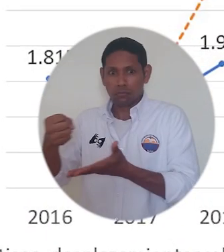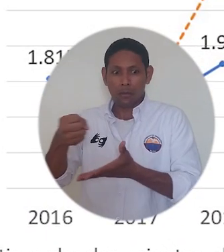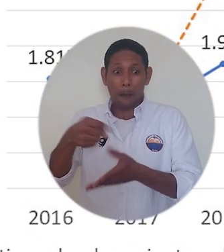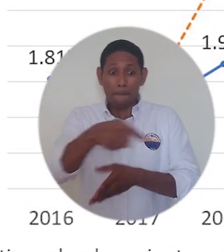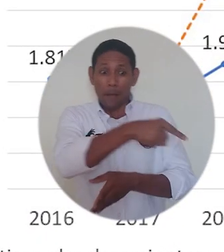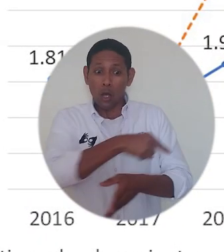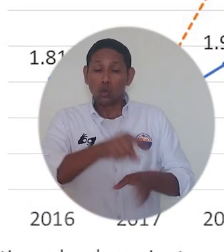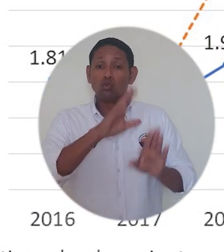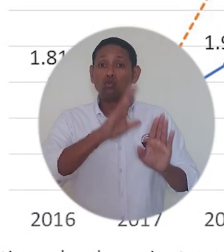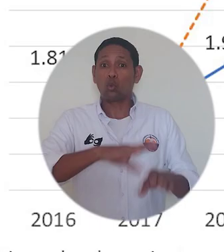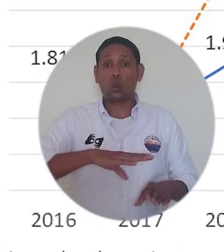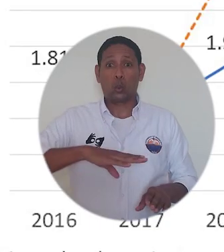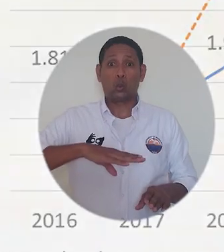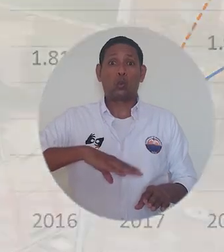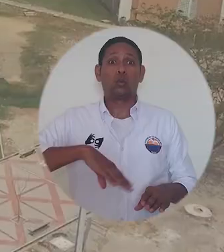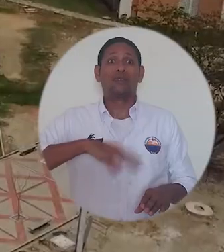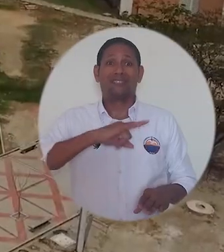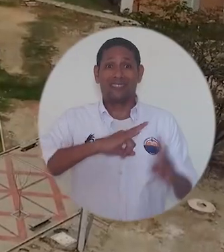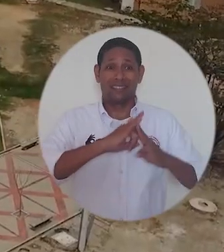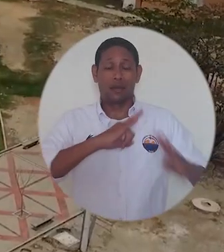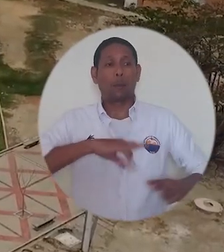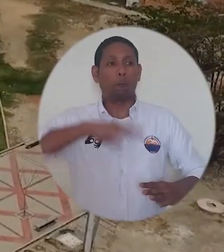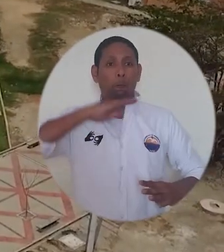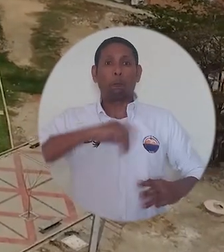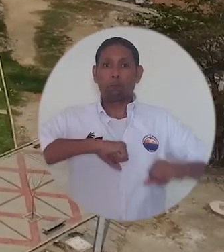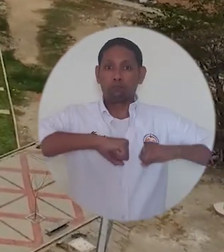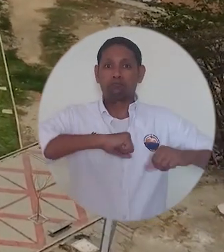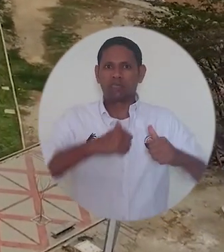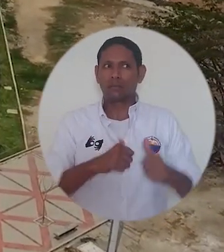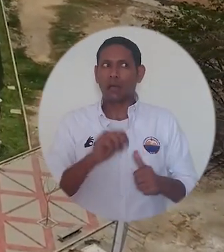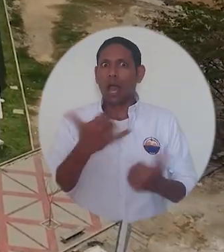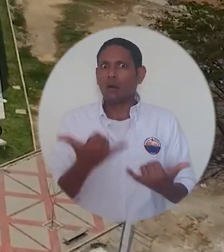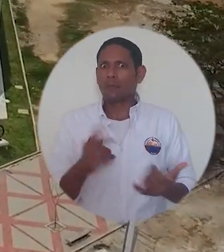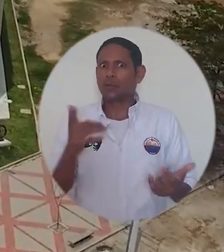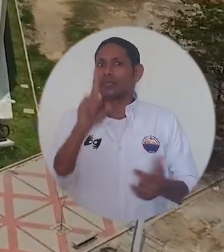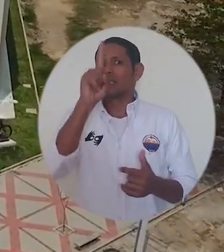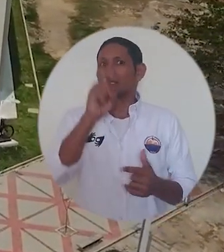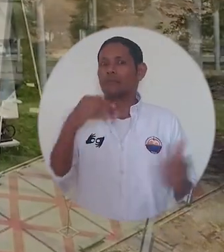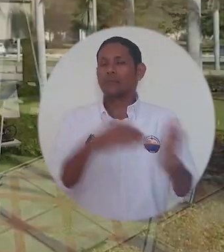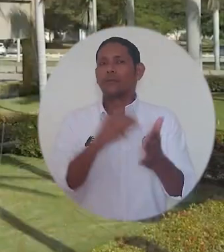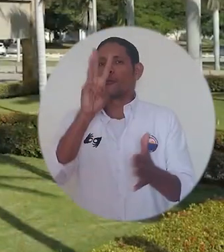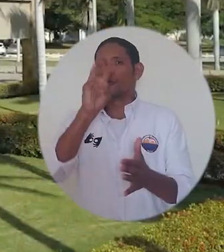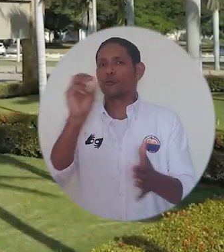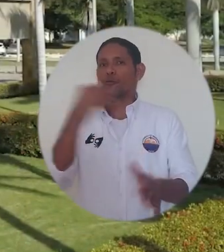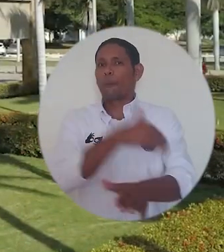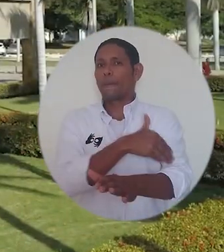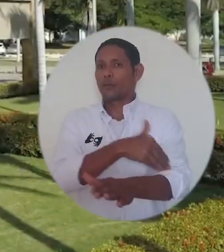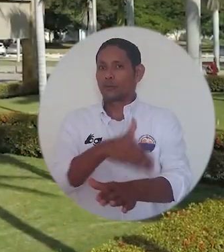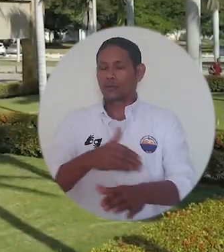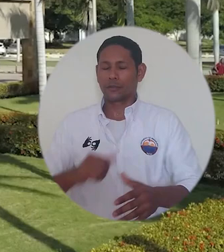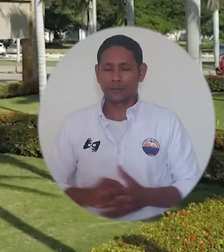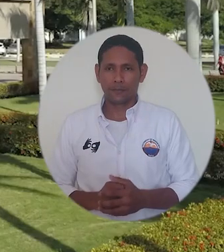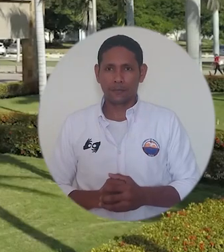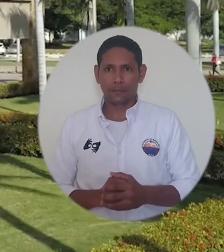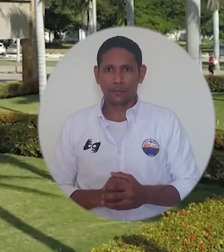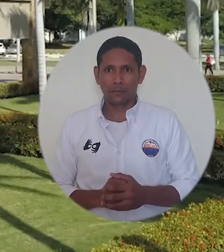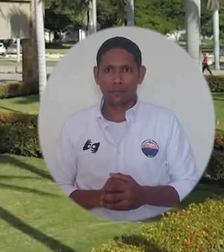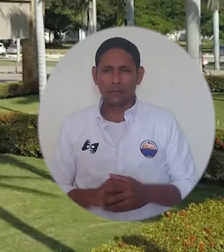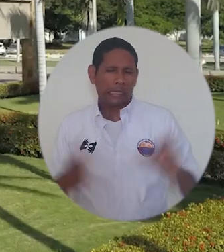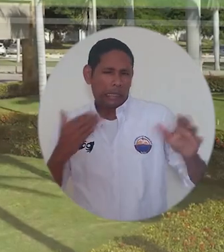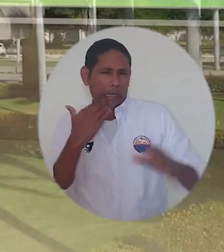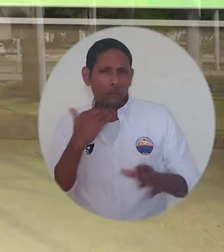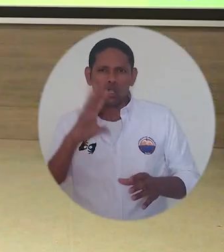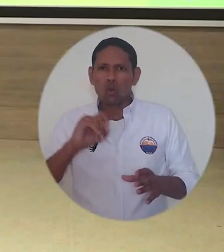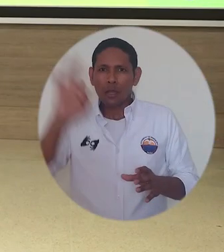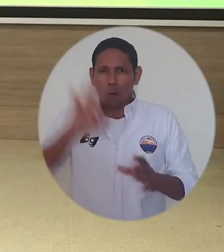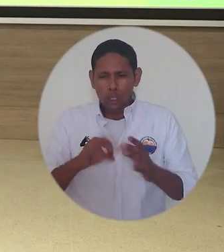beneficio del estudiantado sin afectar la sostenibilidad de la institución, el cual suma más de 6.800 millones de pesos.